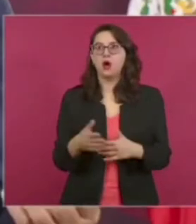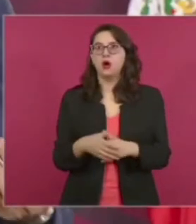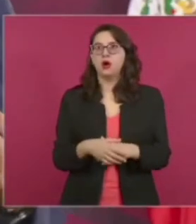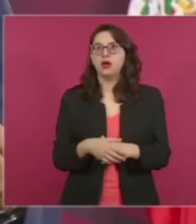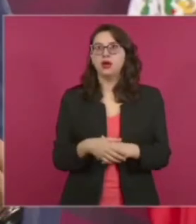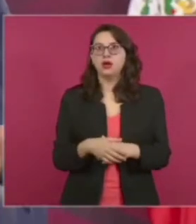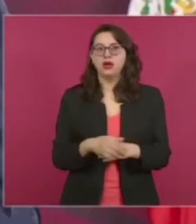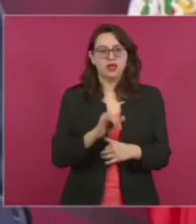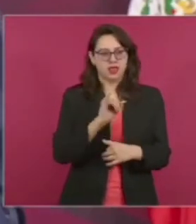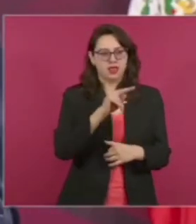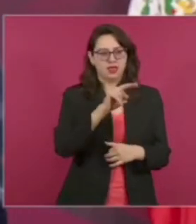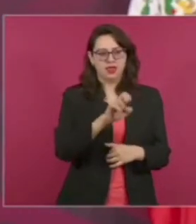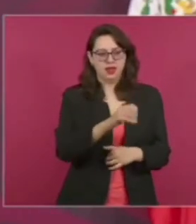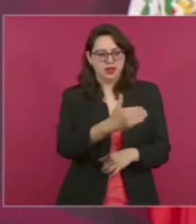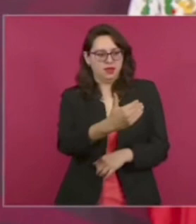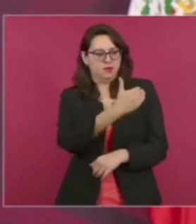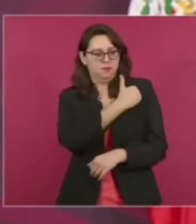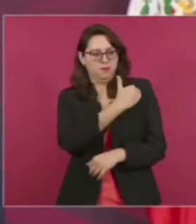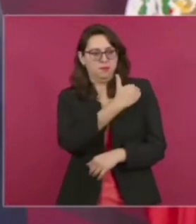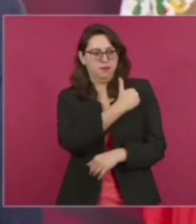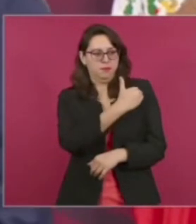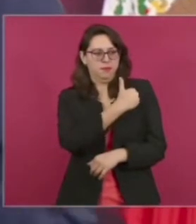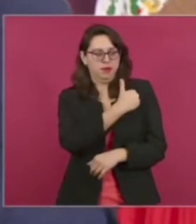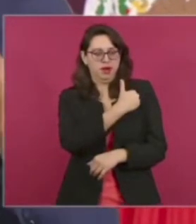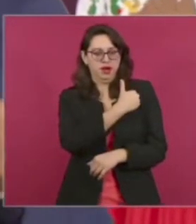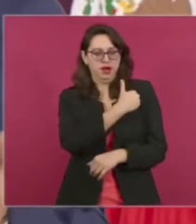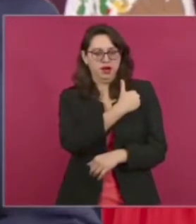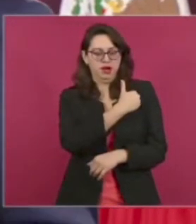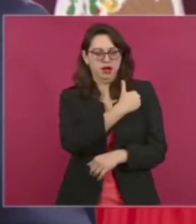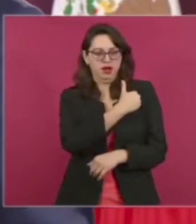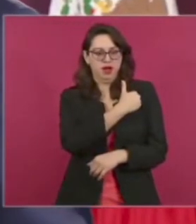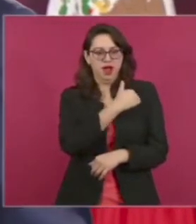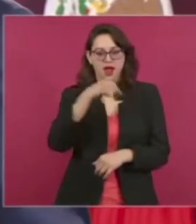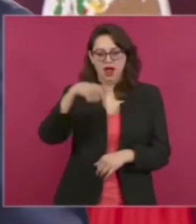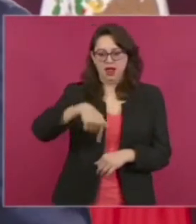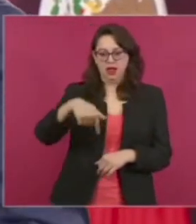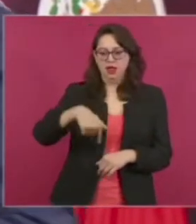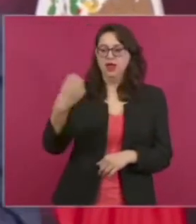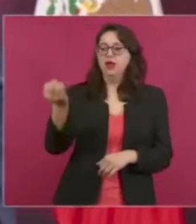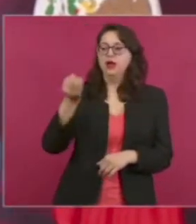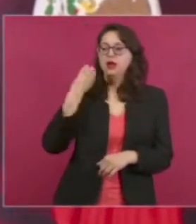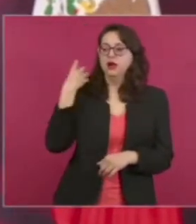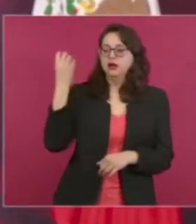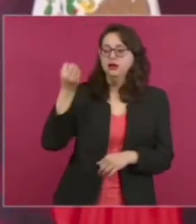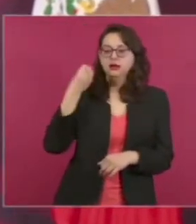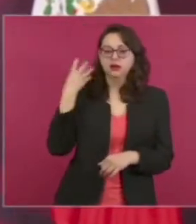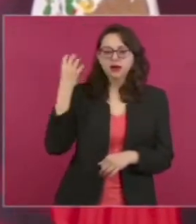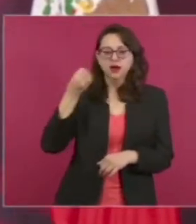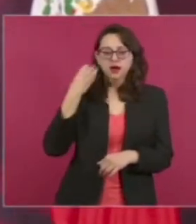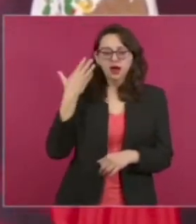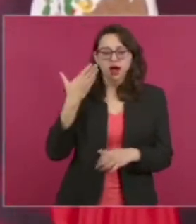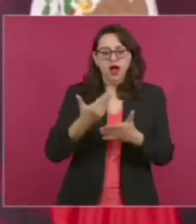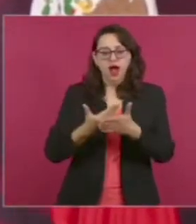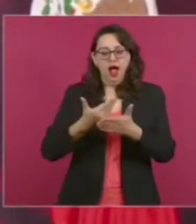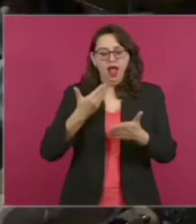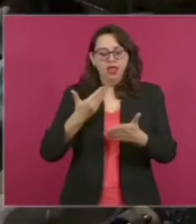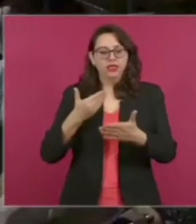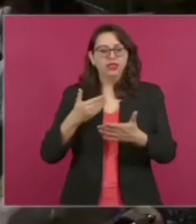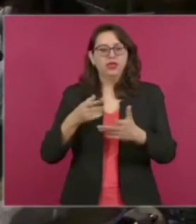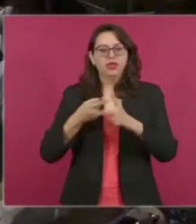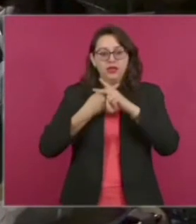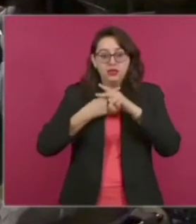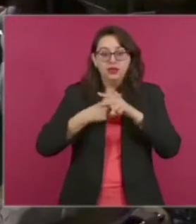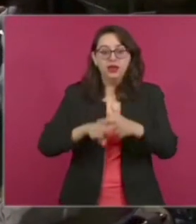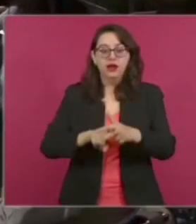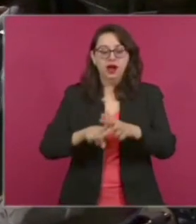pidiéndonos que en la conferencia, antes de iniciar la conferencia, pongamos un letrero,